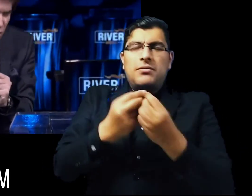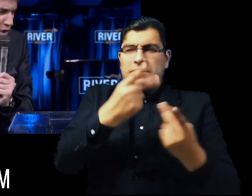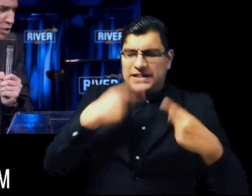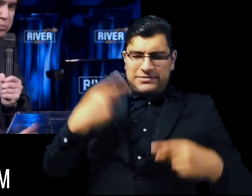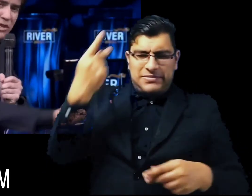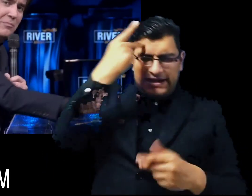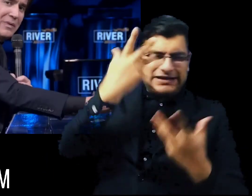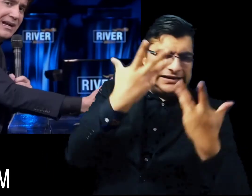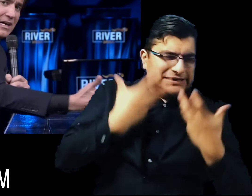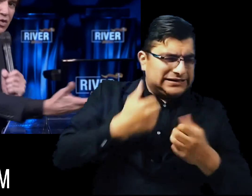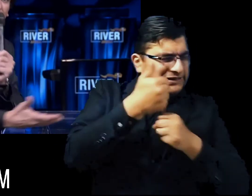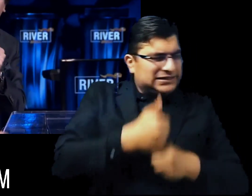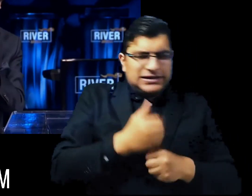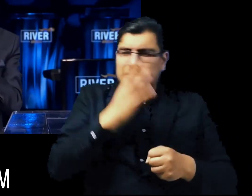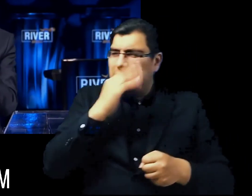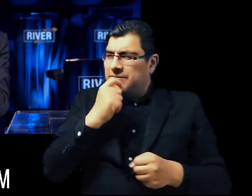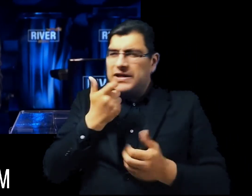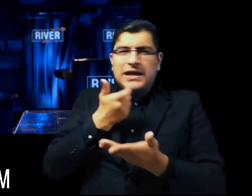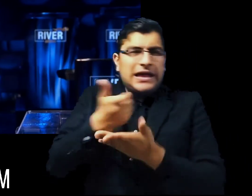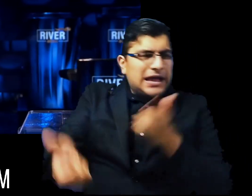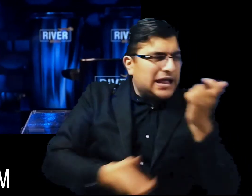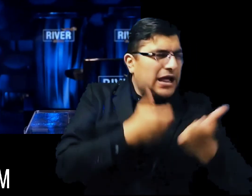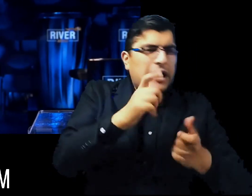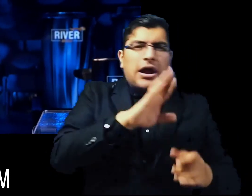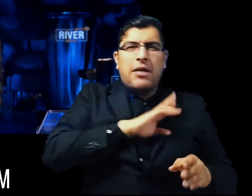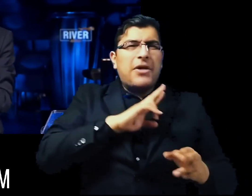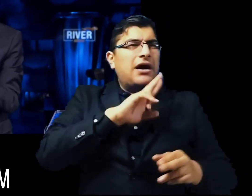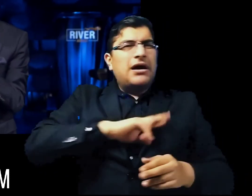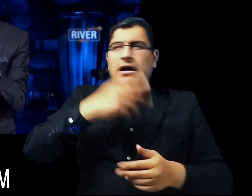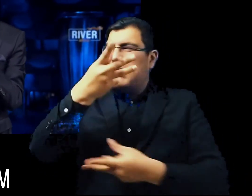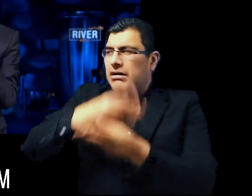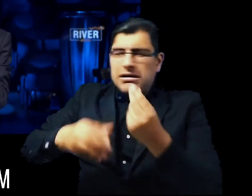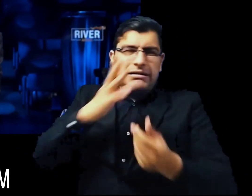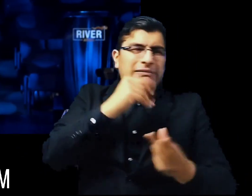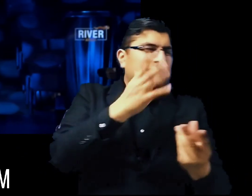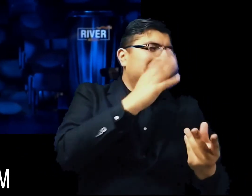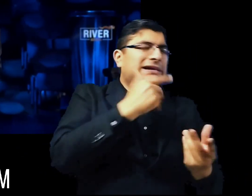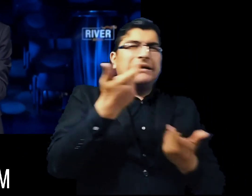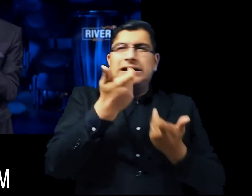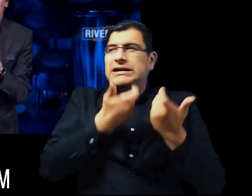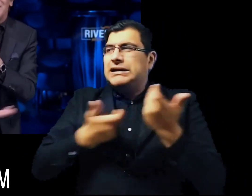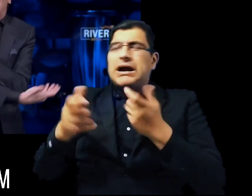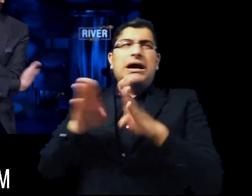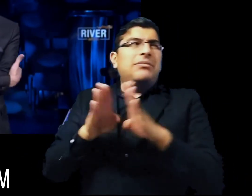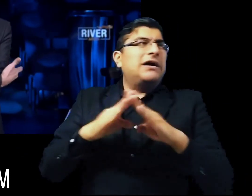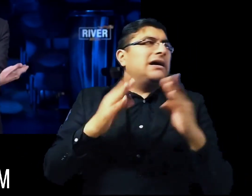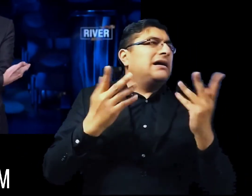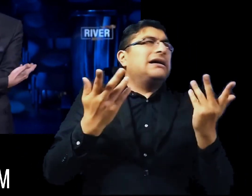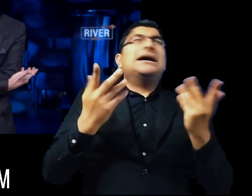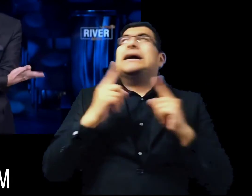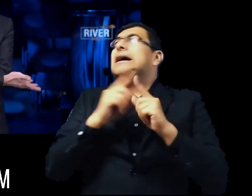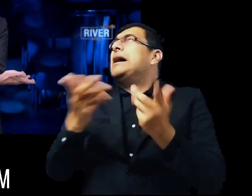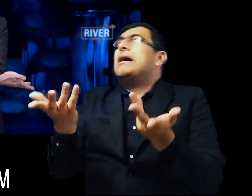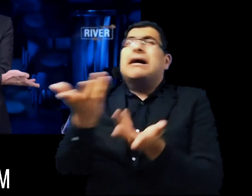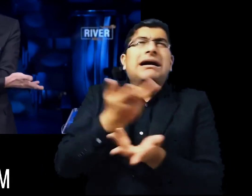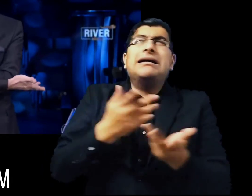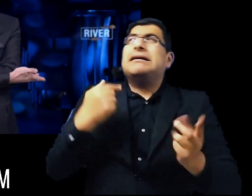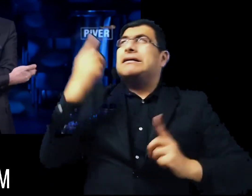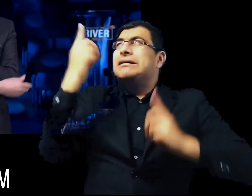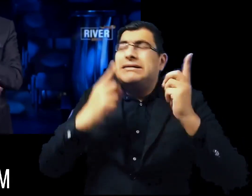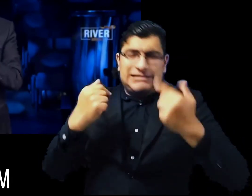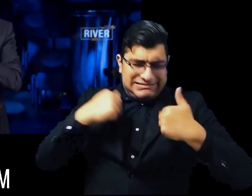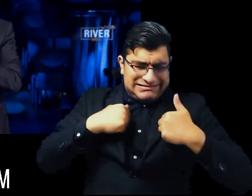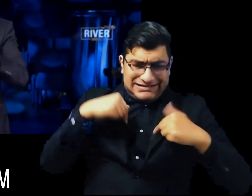sufriendo, los que no pueden pagar sus gastos, los que no pueden sostener los costos y están diciendo: Señor, estoy dudando